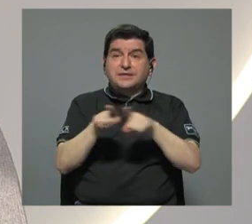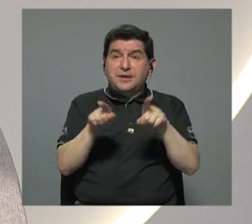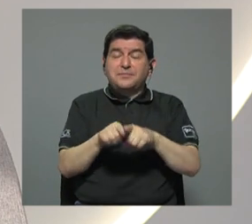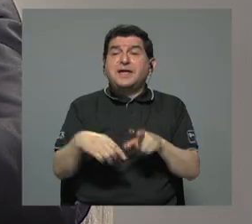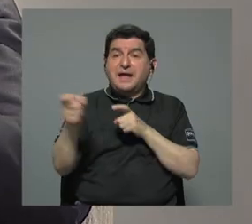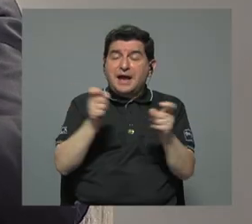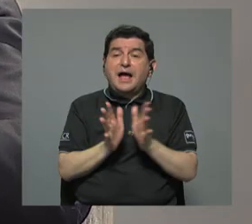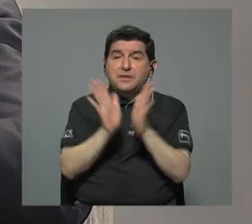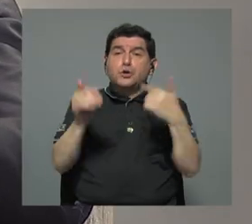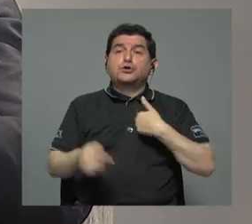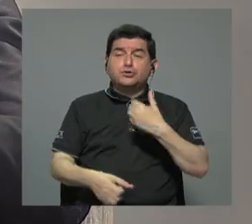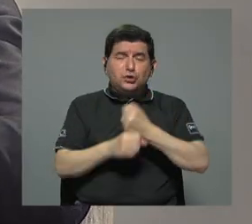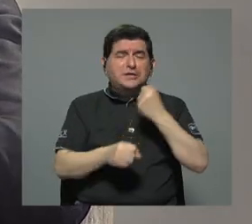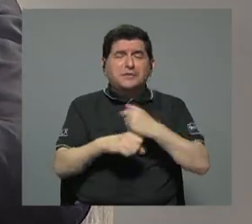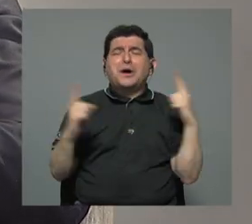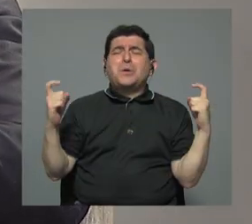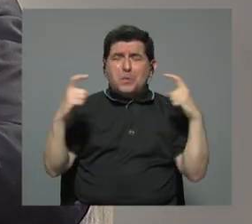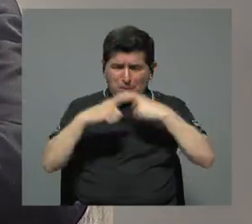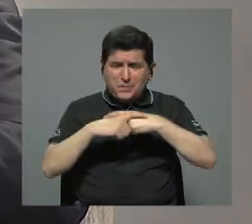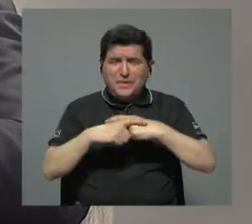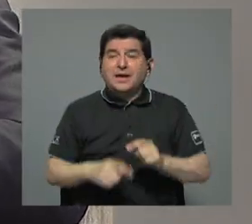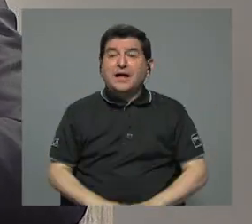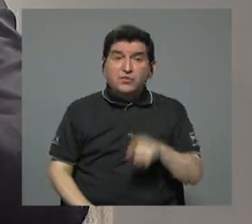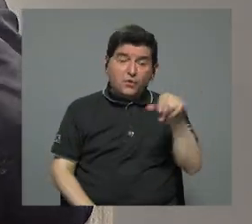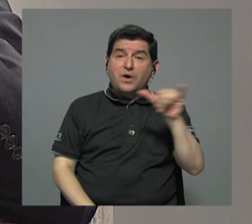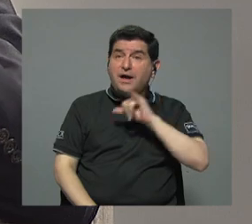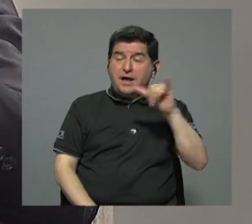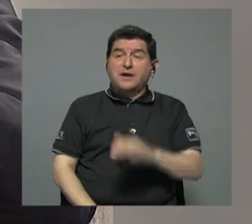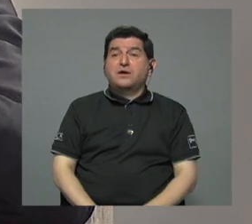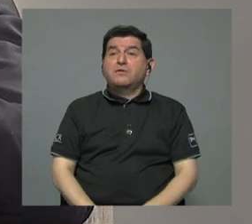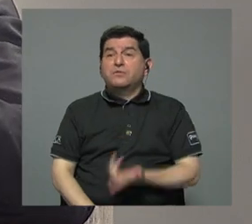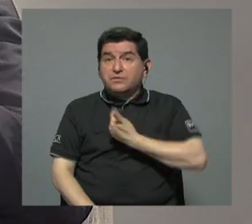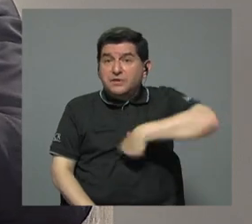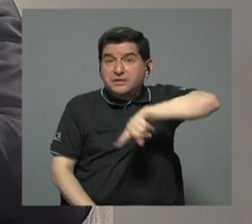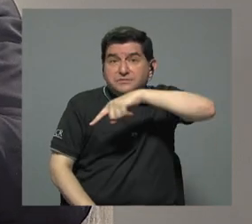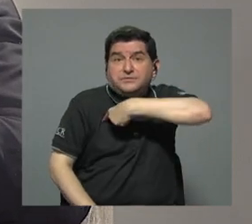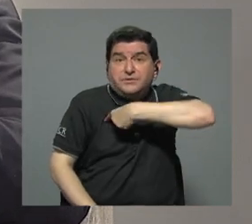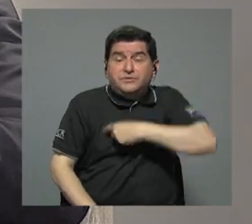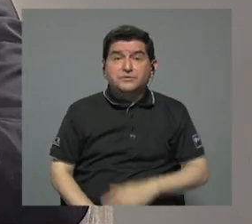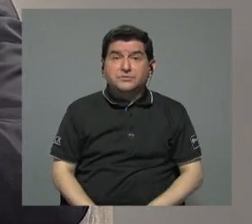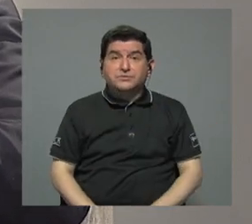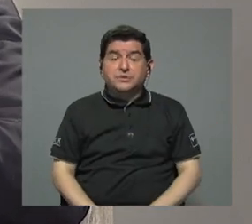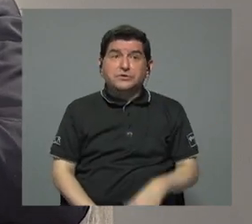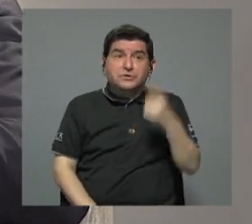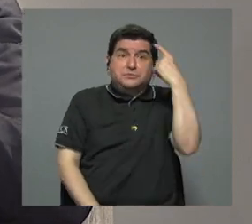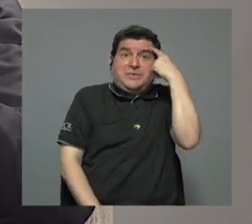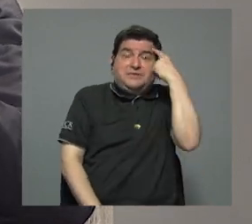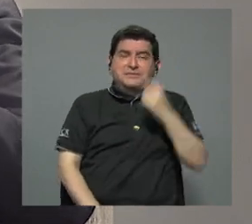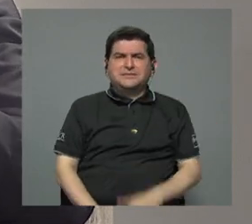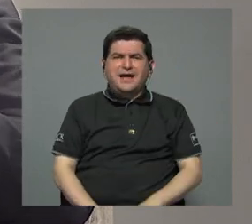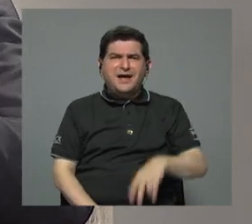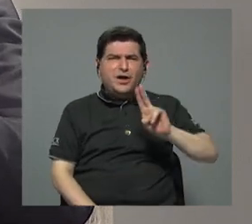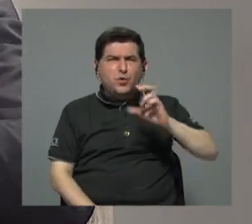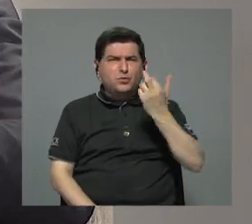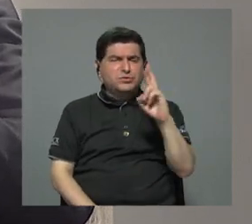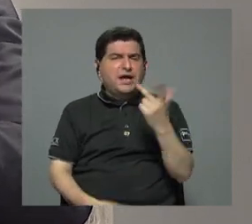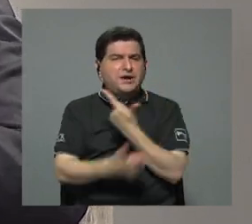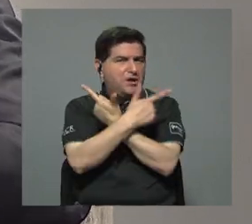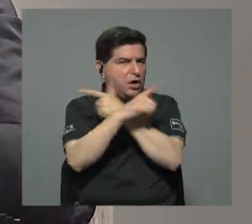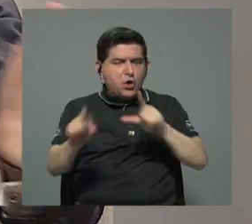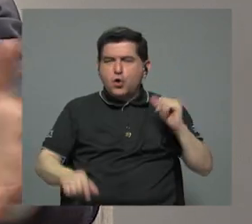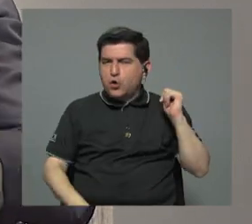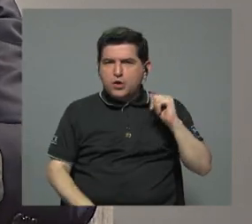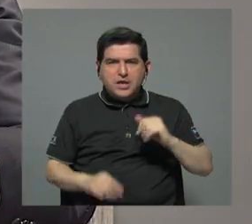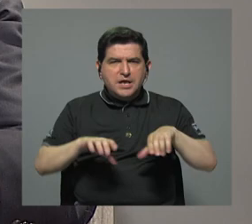pública yo he trabajado que es muy complejo y ahí es donde también si nos vamos a a cocer habas ni siquiera una encía costa rica está exenta de casos de corrupción